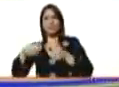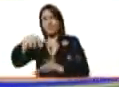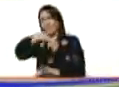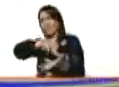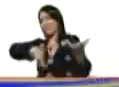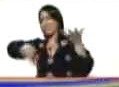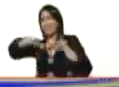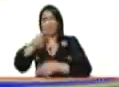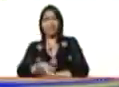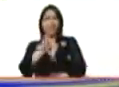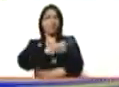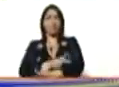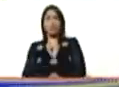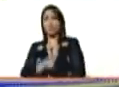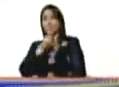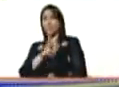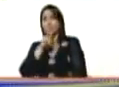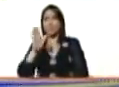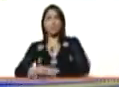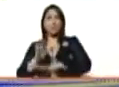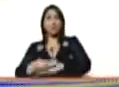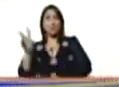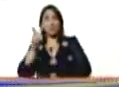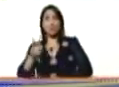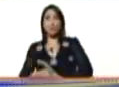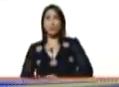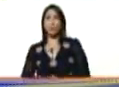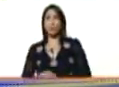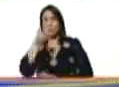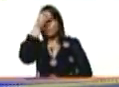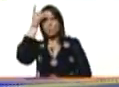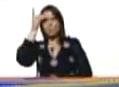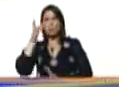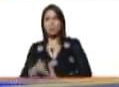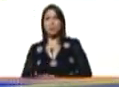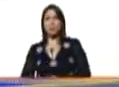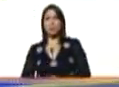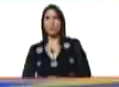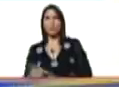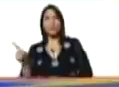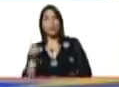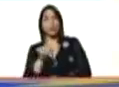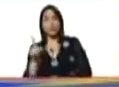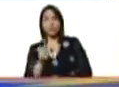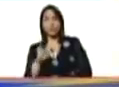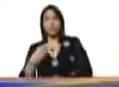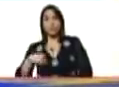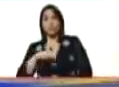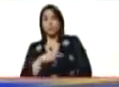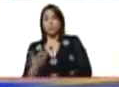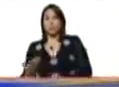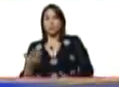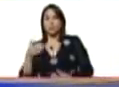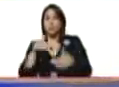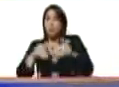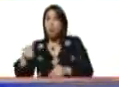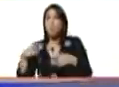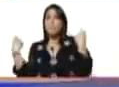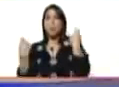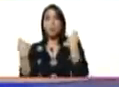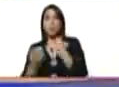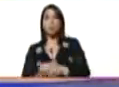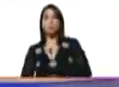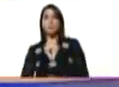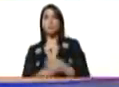desastre. ¿Qué hubiera sido de Venezuela, Diosdado, si no estuviera activada por el voto popular,